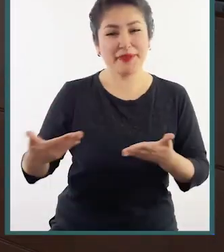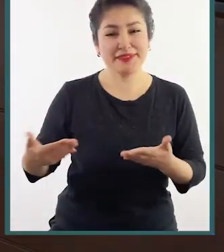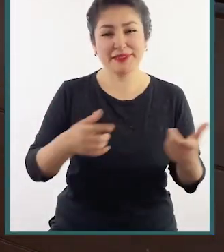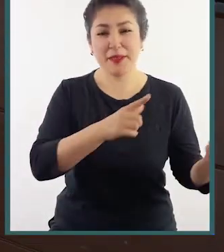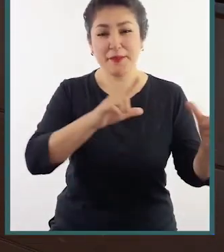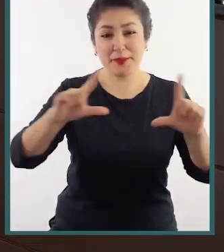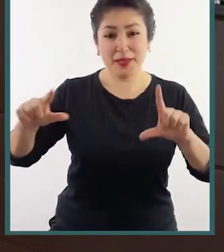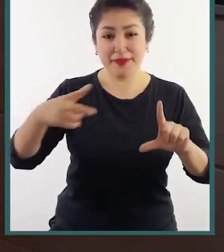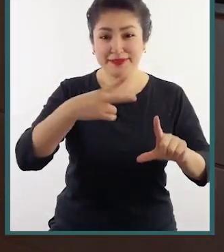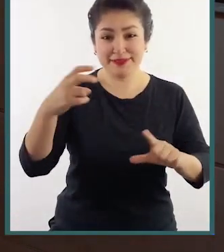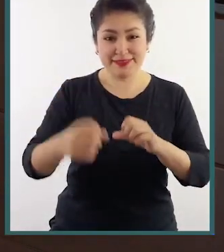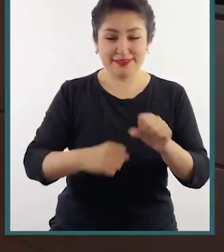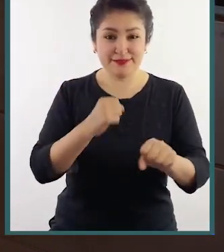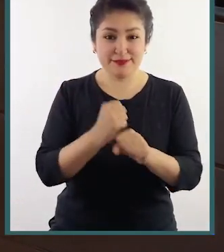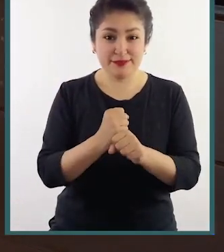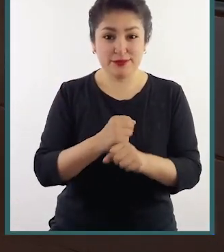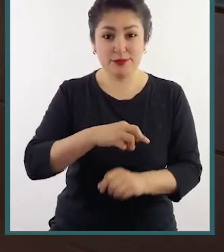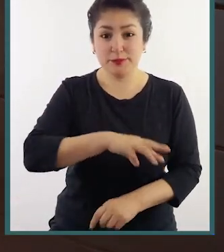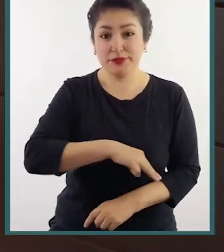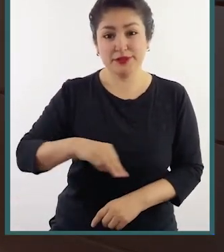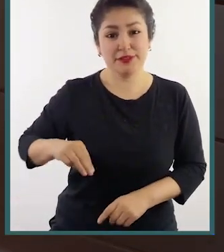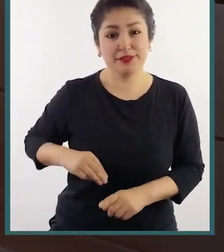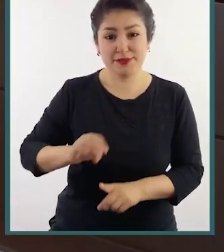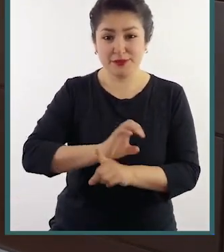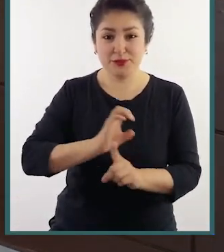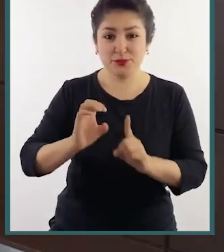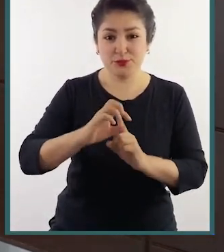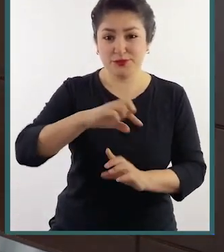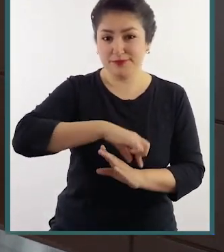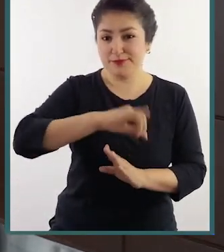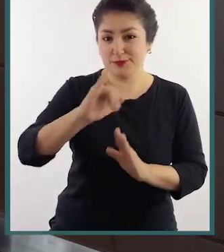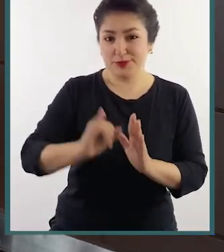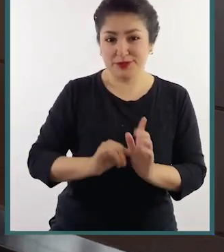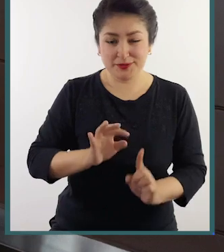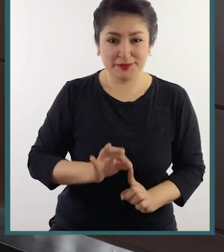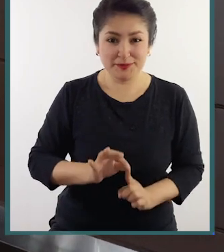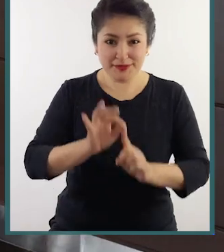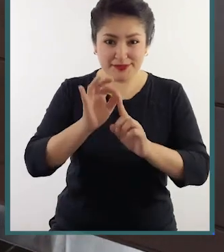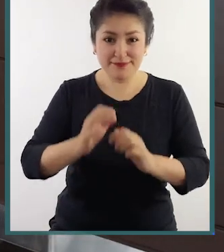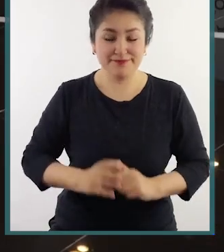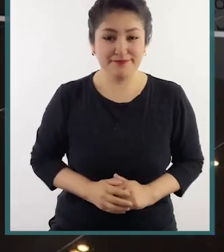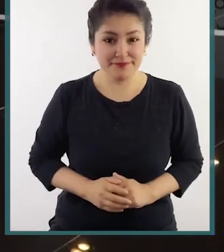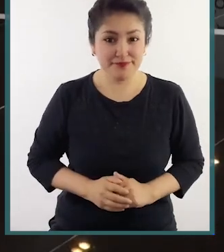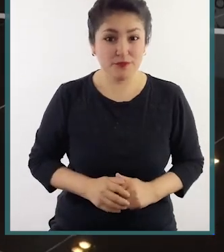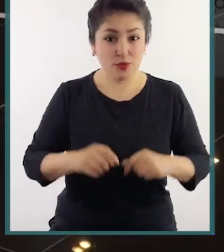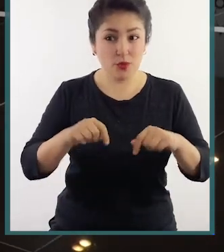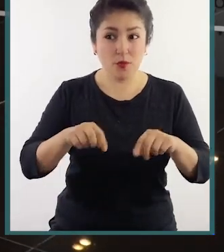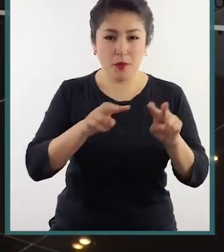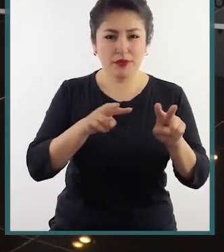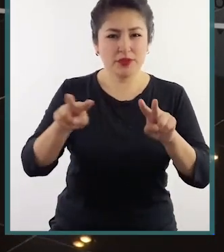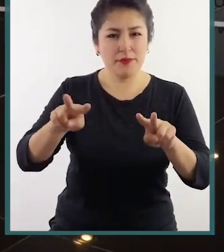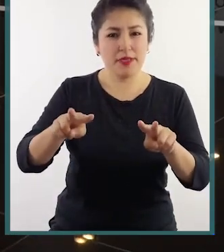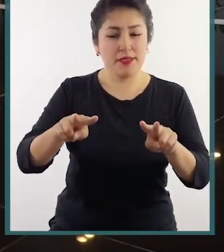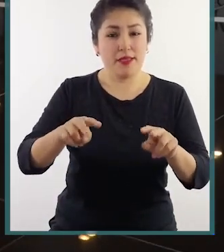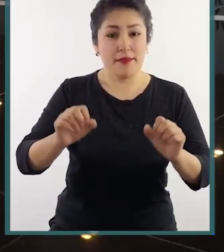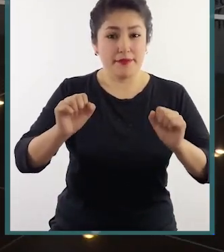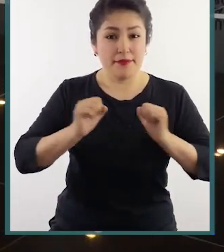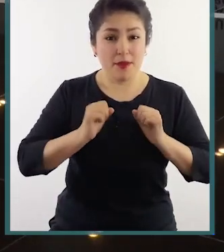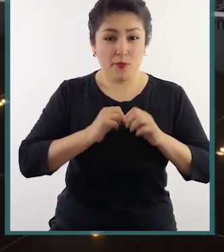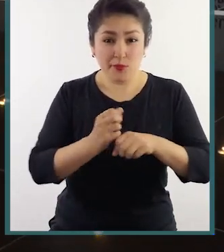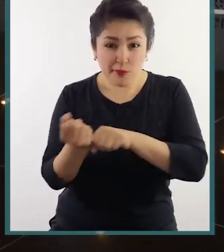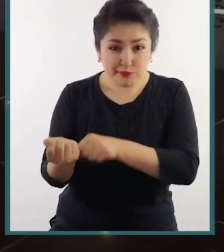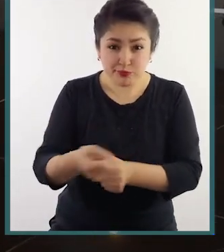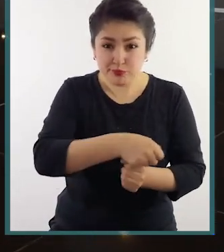Bienvenidos a Modo Bicentenario, el programa del Proyecto Especial Bicentenario del Ministerio de Cultura. Hoy estaremos en el Mundial de